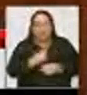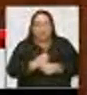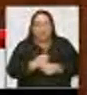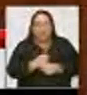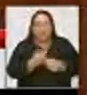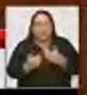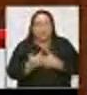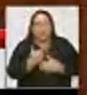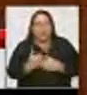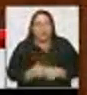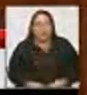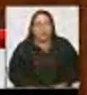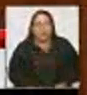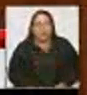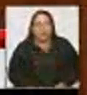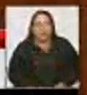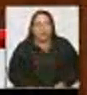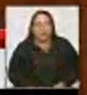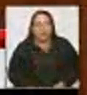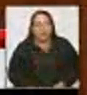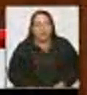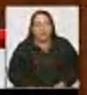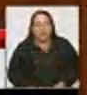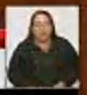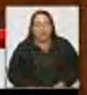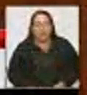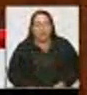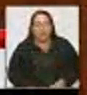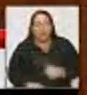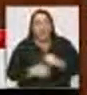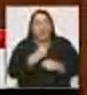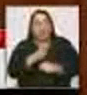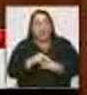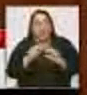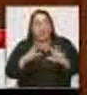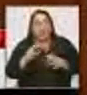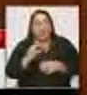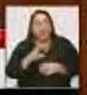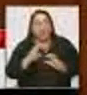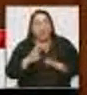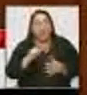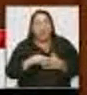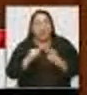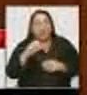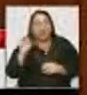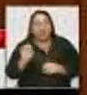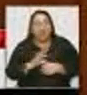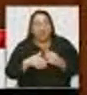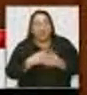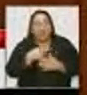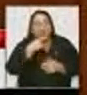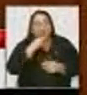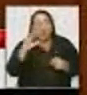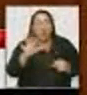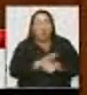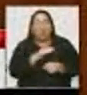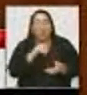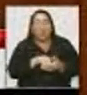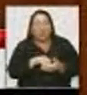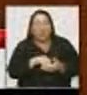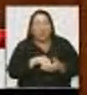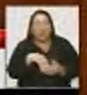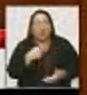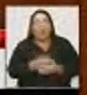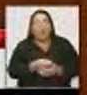empleos o de ingresos. Según cifras del INEI, en el año 2018, el 39.6% de las mujeres ocupadas